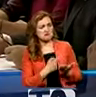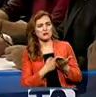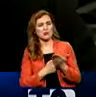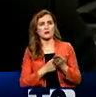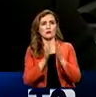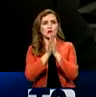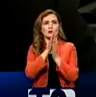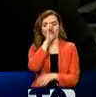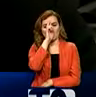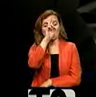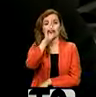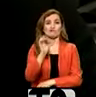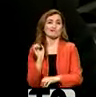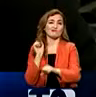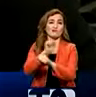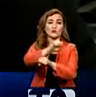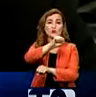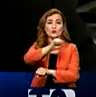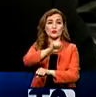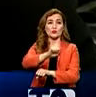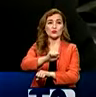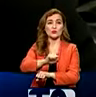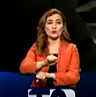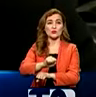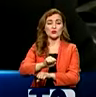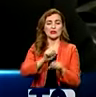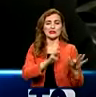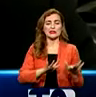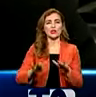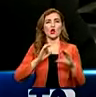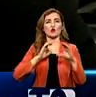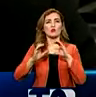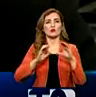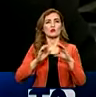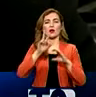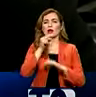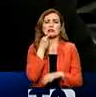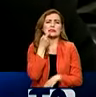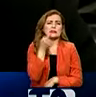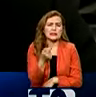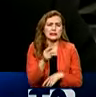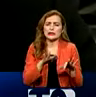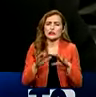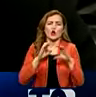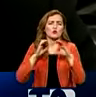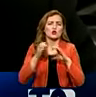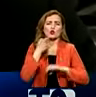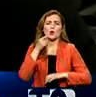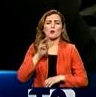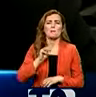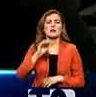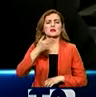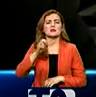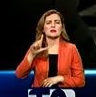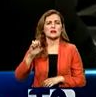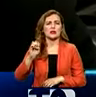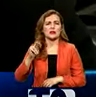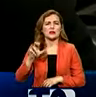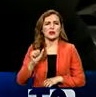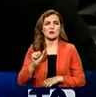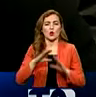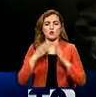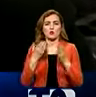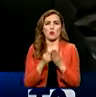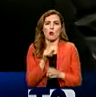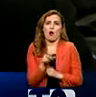respeto. Rechazó totalmente la expresión vertida por el secretario de comunicación, donde manifiesta que esta comisión en la asamblea ha tardado cerca